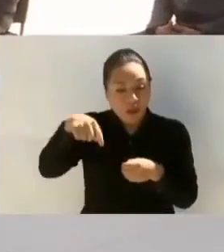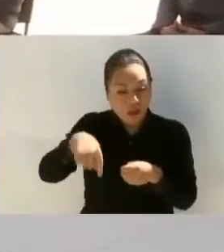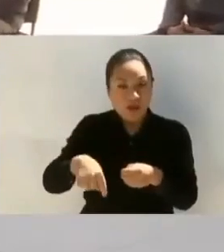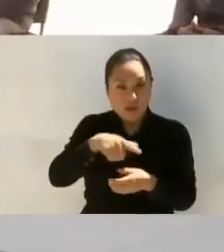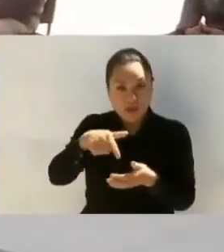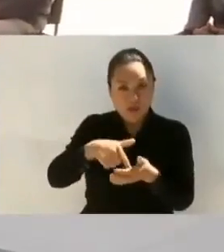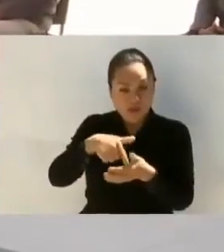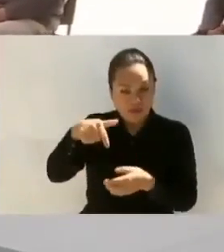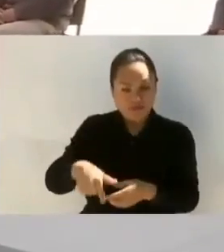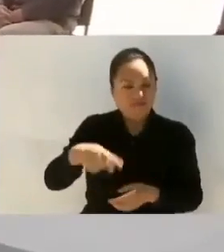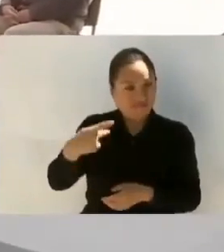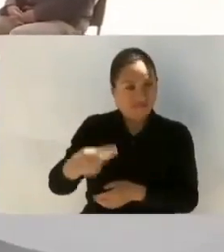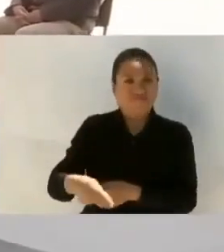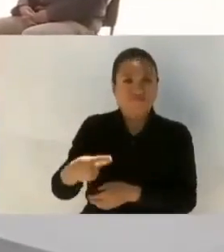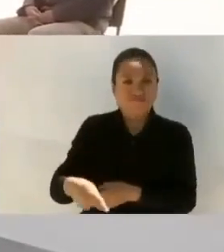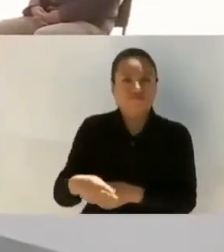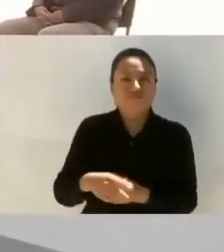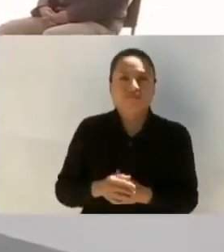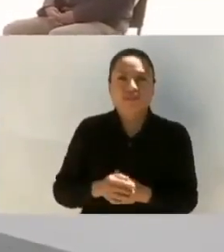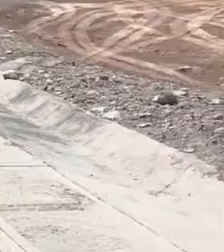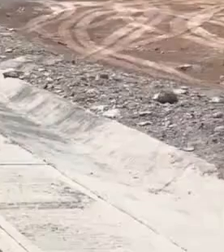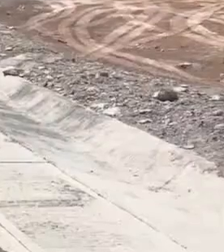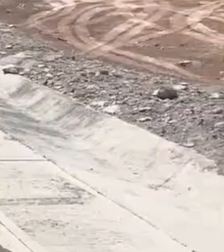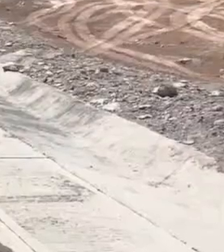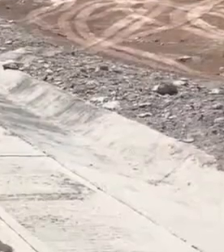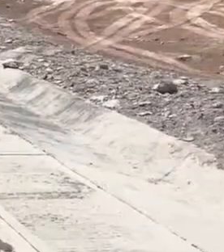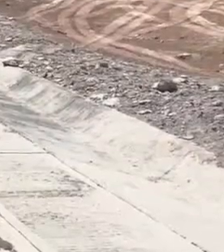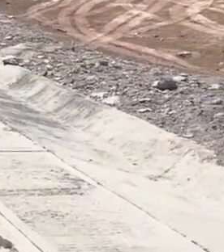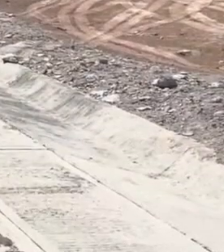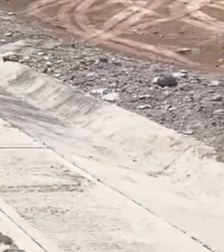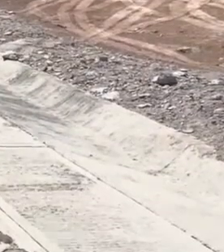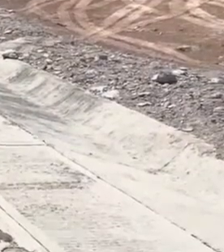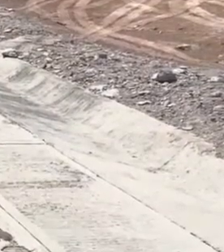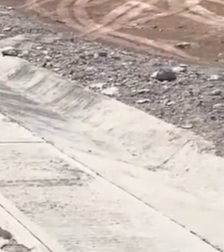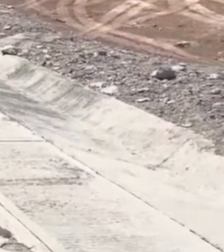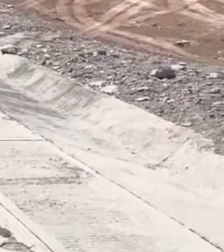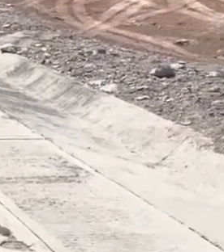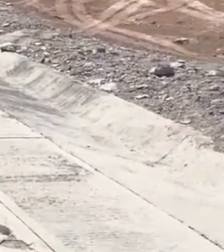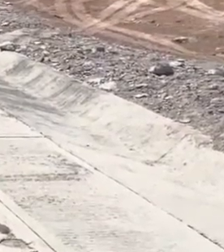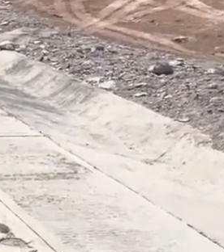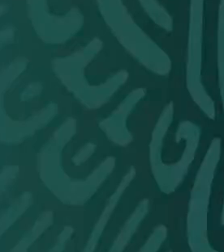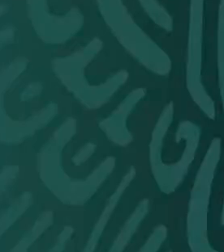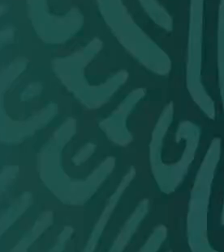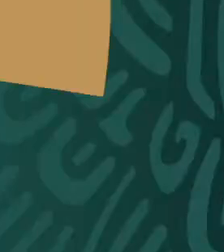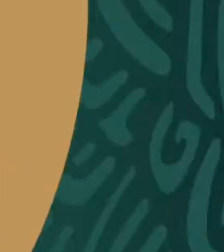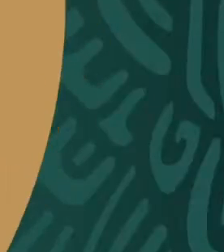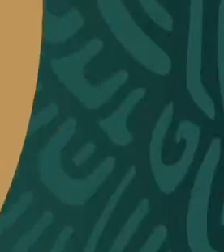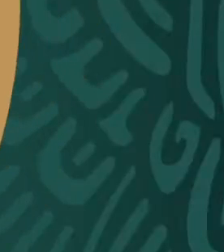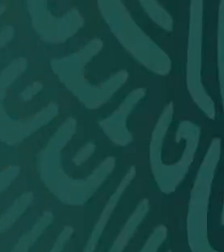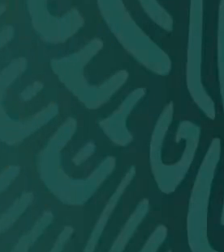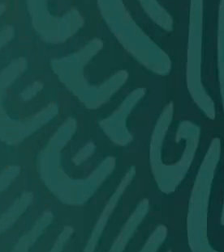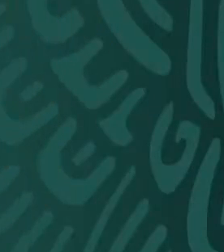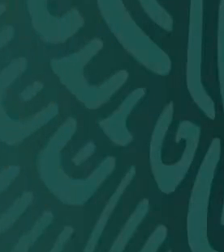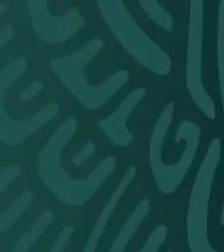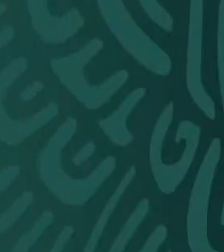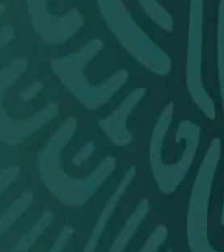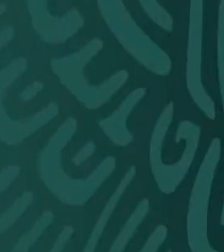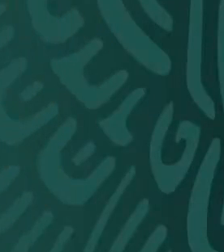Mateo Tlapiltepec, Oaxaca, el mandatario mexicano inauguró el camino rural hecho por la gente de la